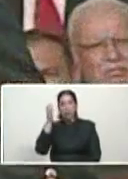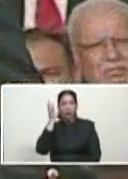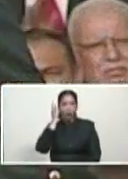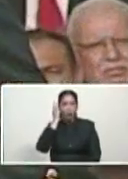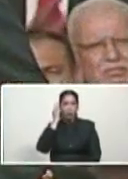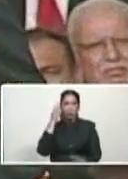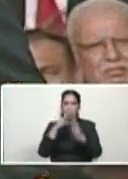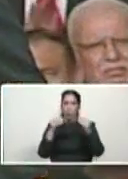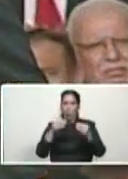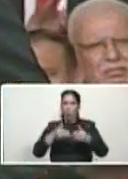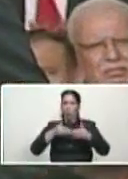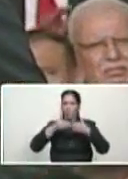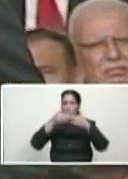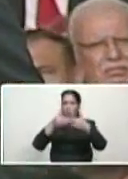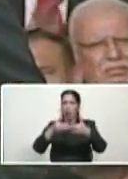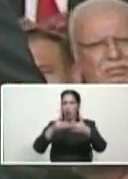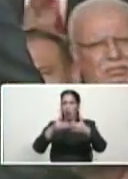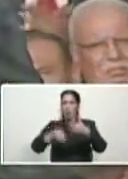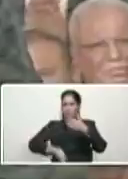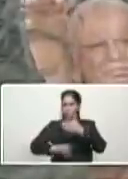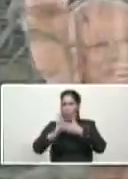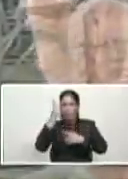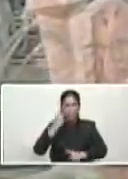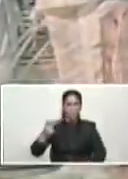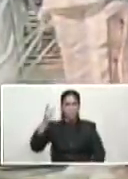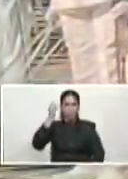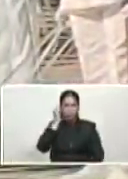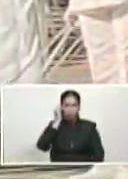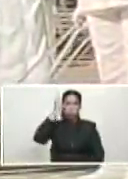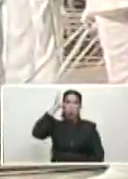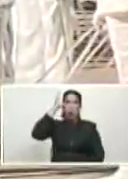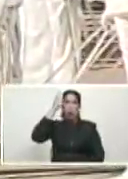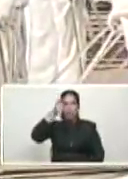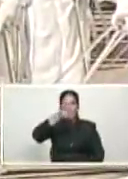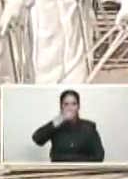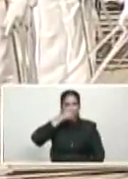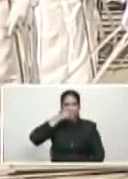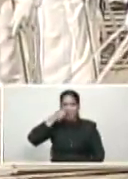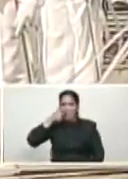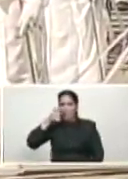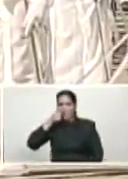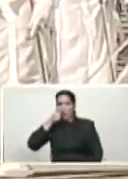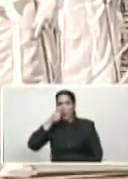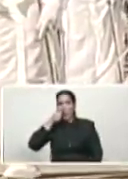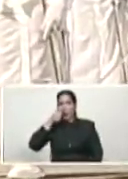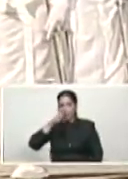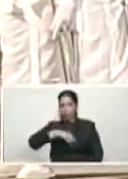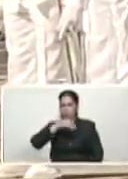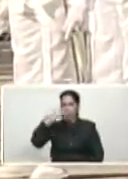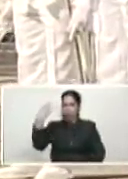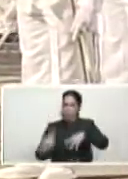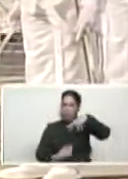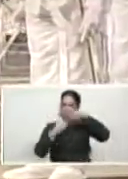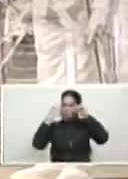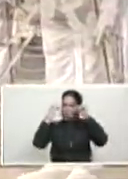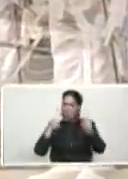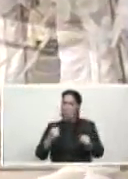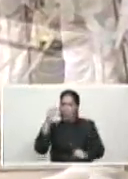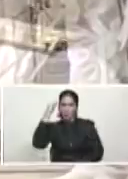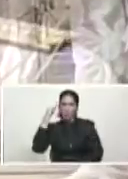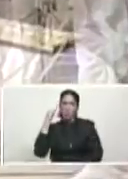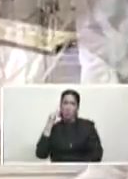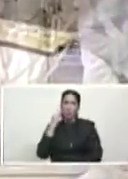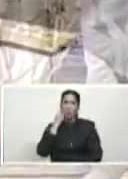su carácter profesional, por su capacidad de operaciones y por su espíritu revolucionario,